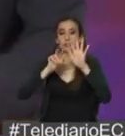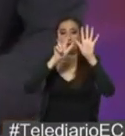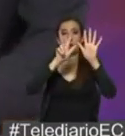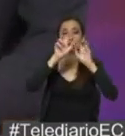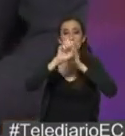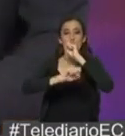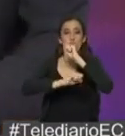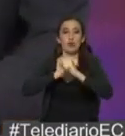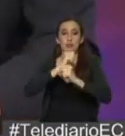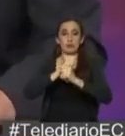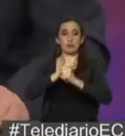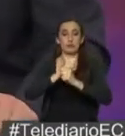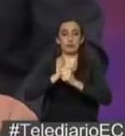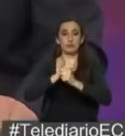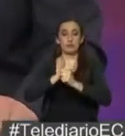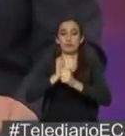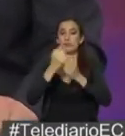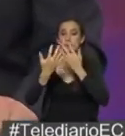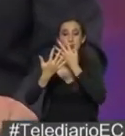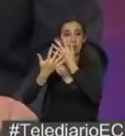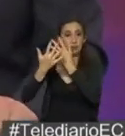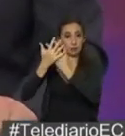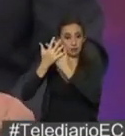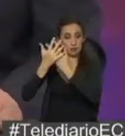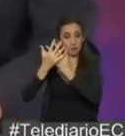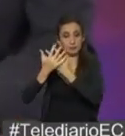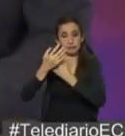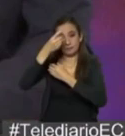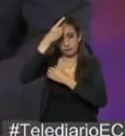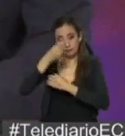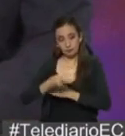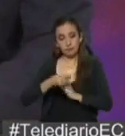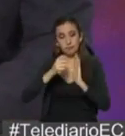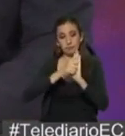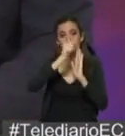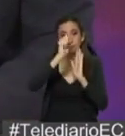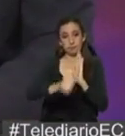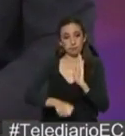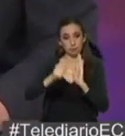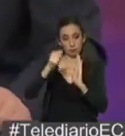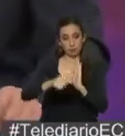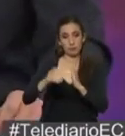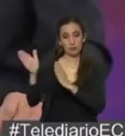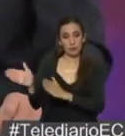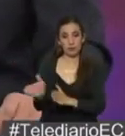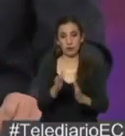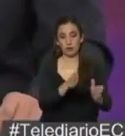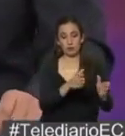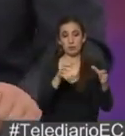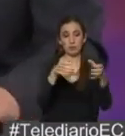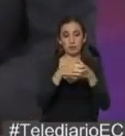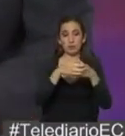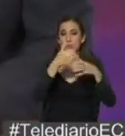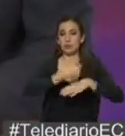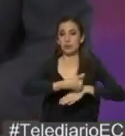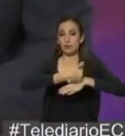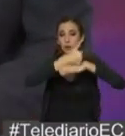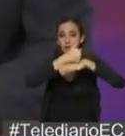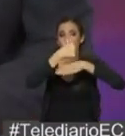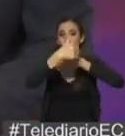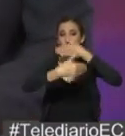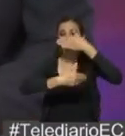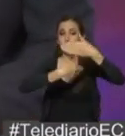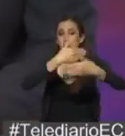ha comentado Olga Velasco sobre la sentencia que acaba de emitir el Tribunal Penal encabezado por el